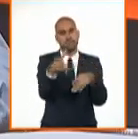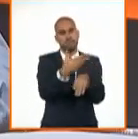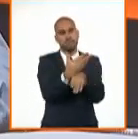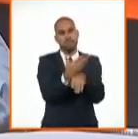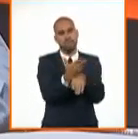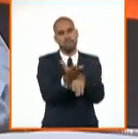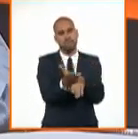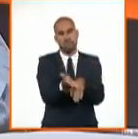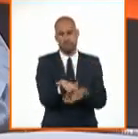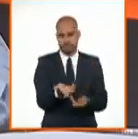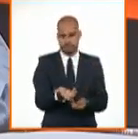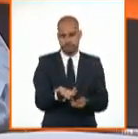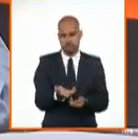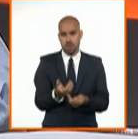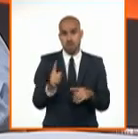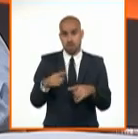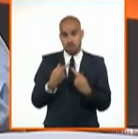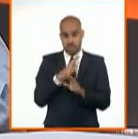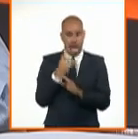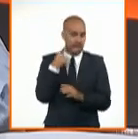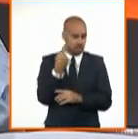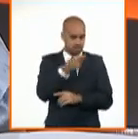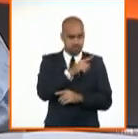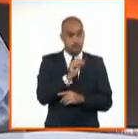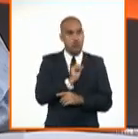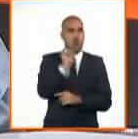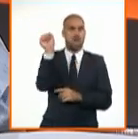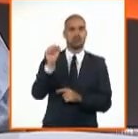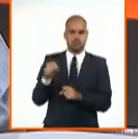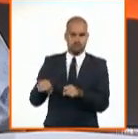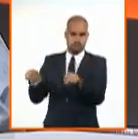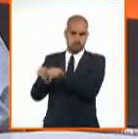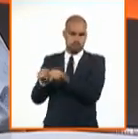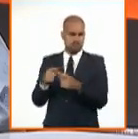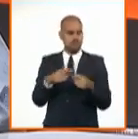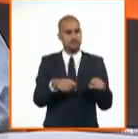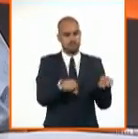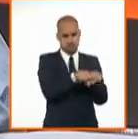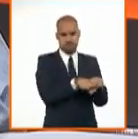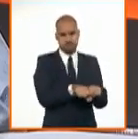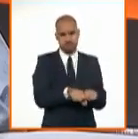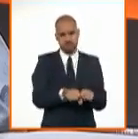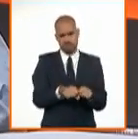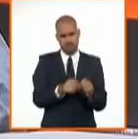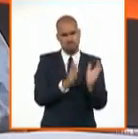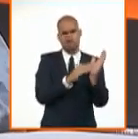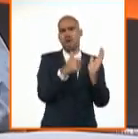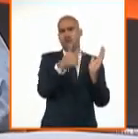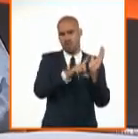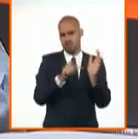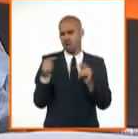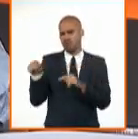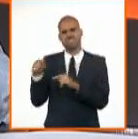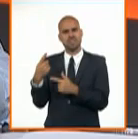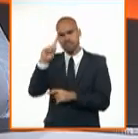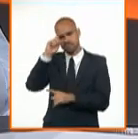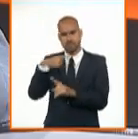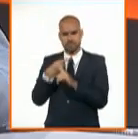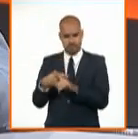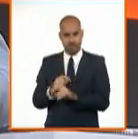entraron entraron el año pasado a un tren julio entre entre septiembre y eso nos permitió ya a finales del año pasado